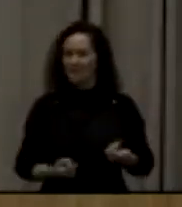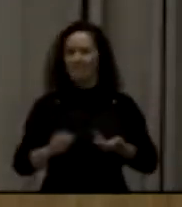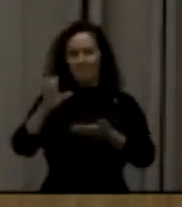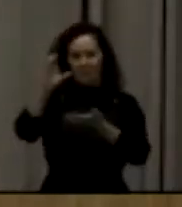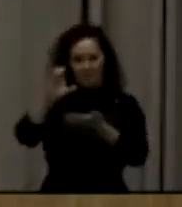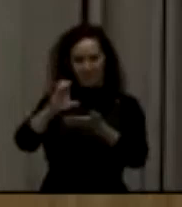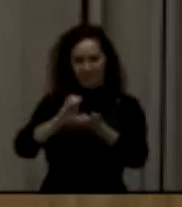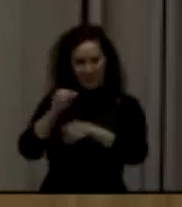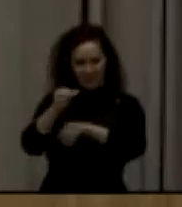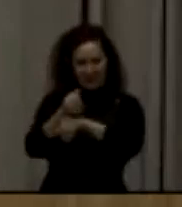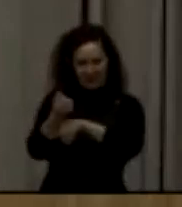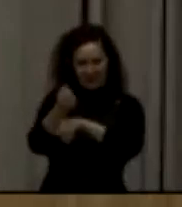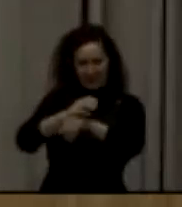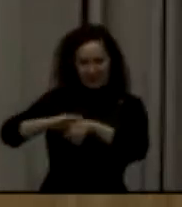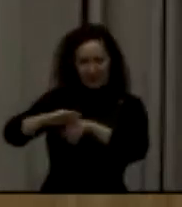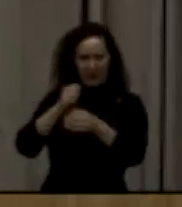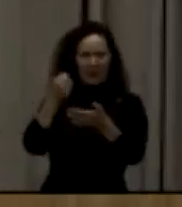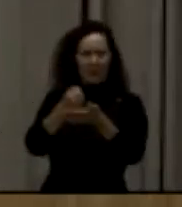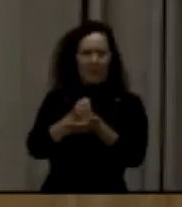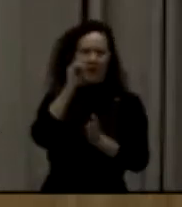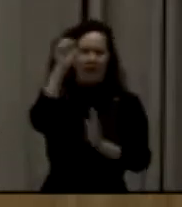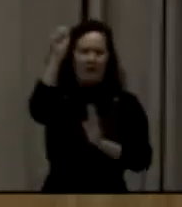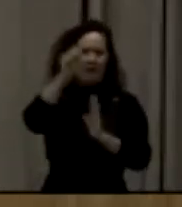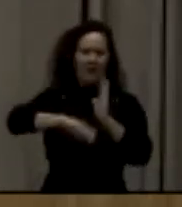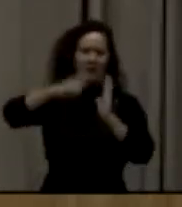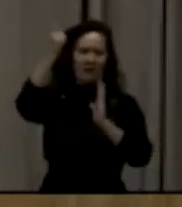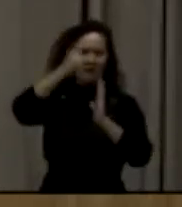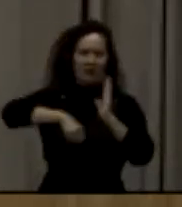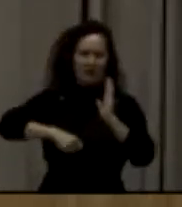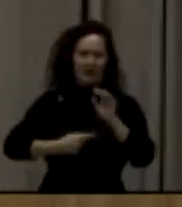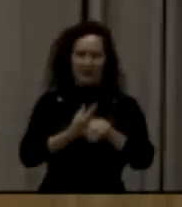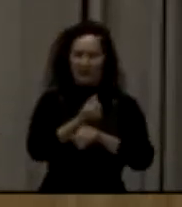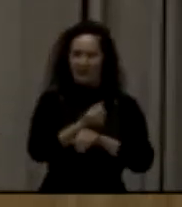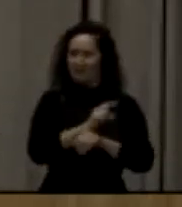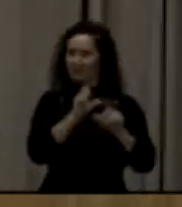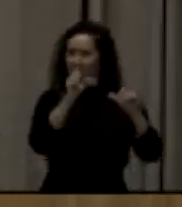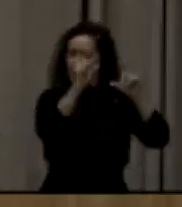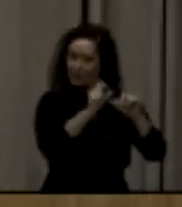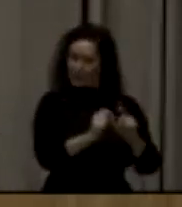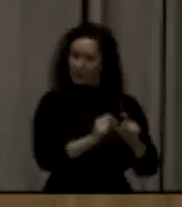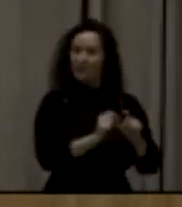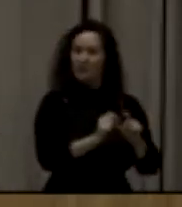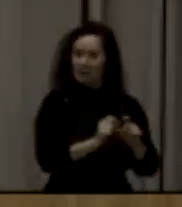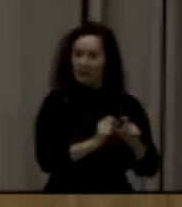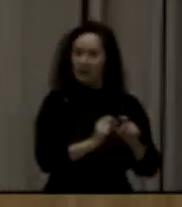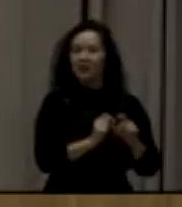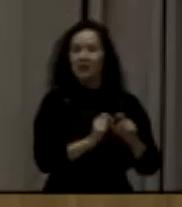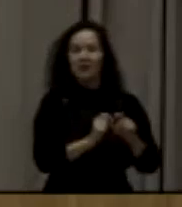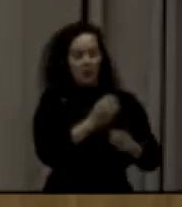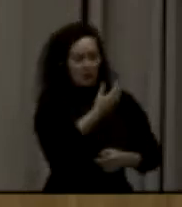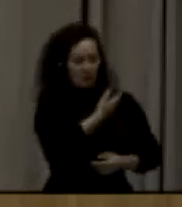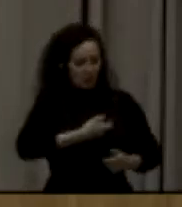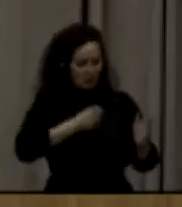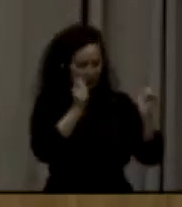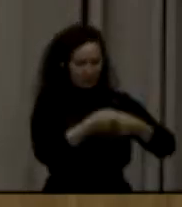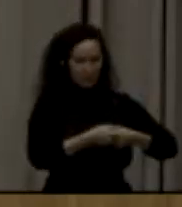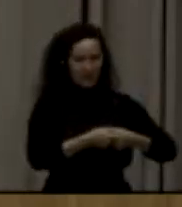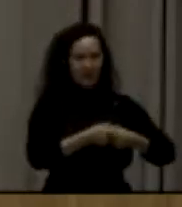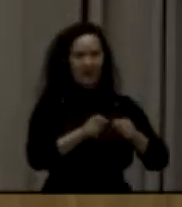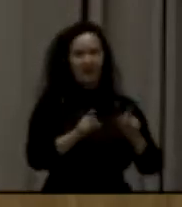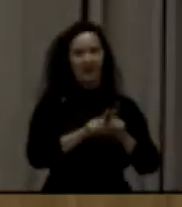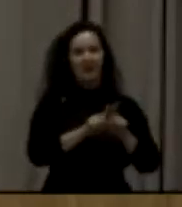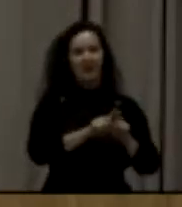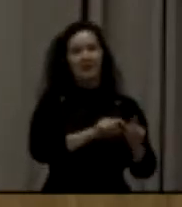no le cobres impuestos a los capitales se reducen los ingresos del estado y por supuesto entonces salud también se le reduce